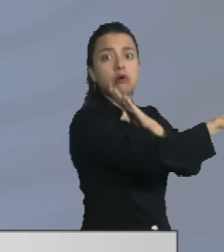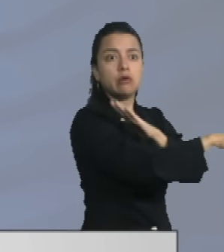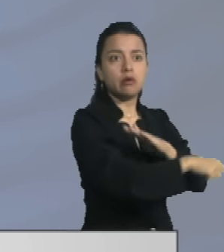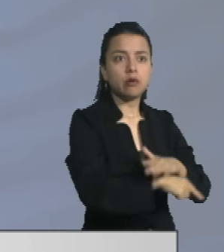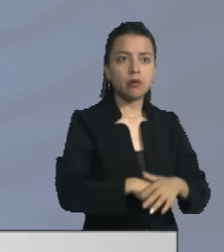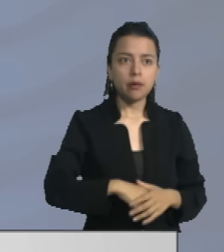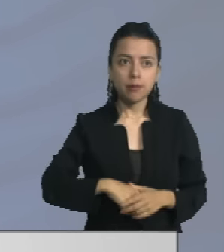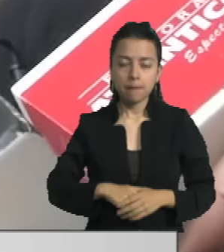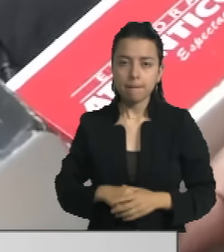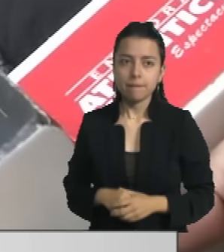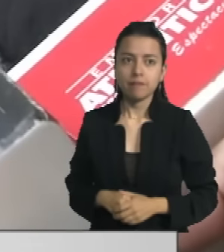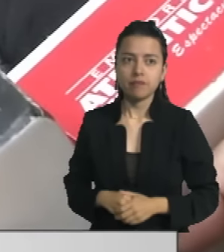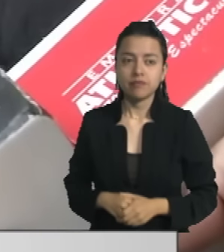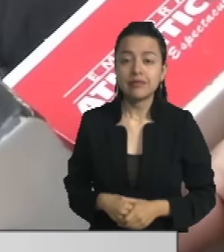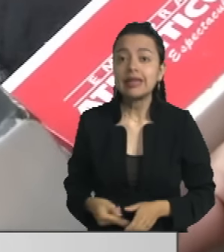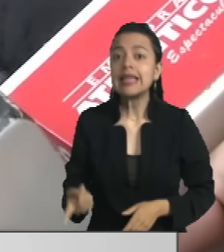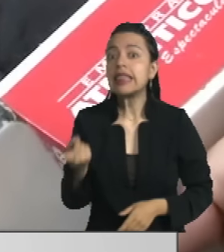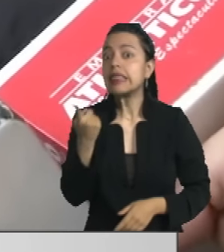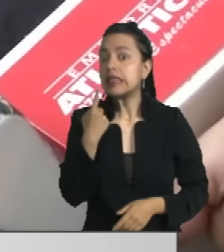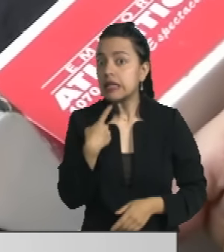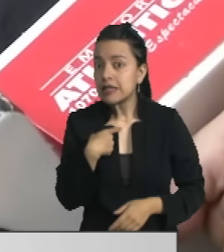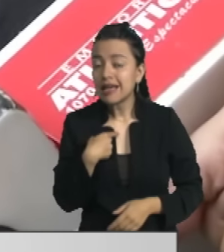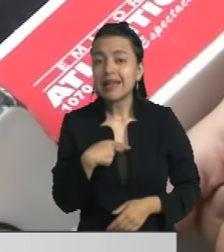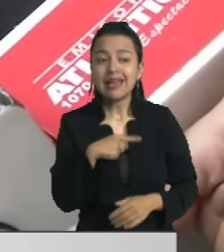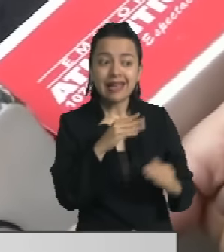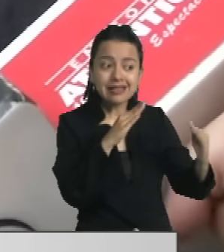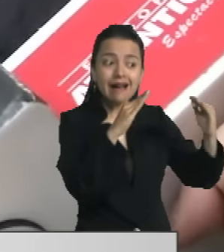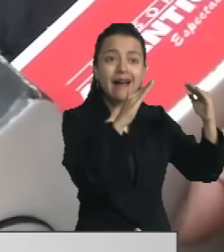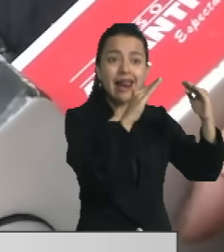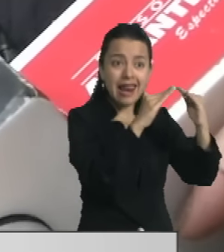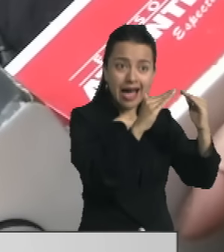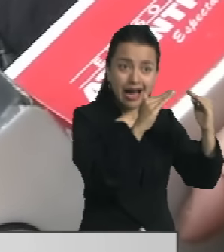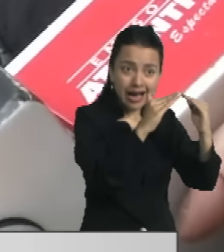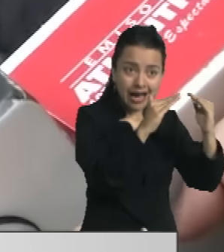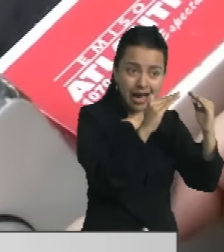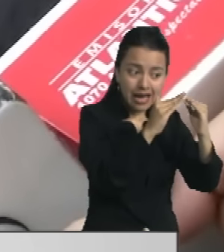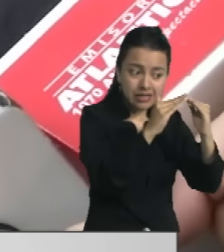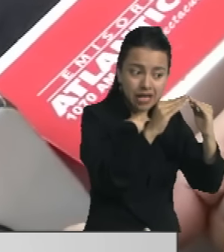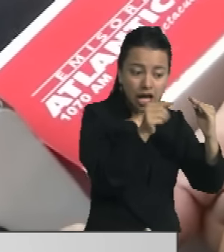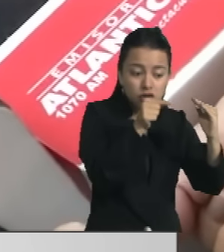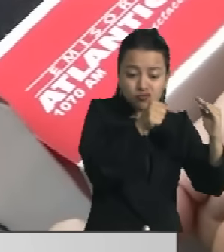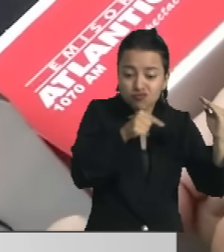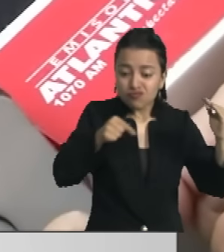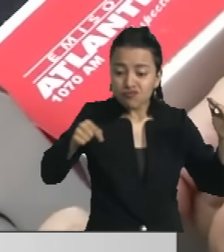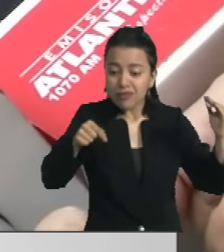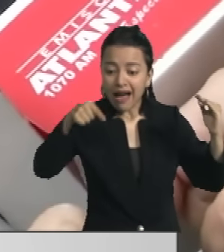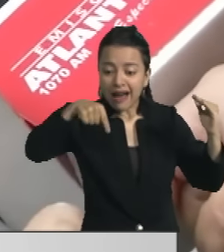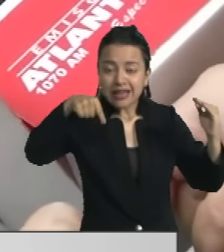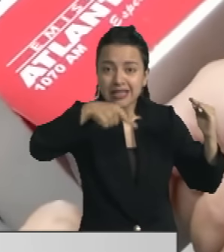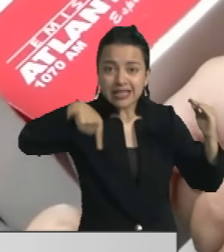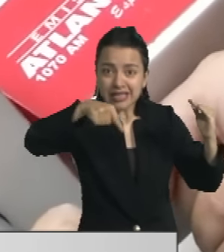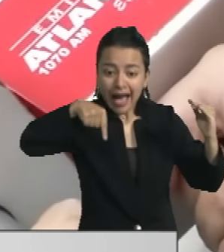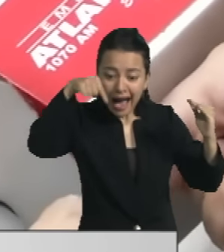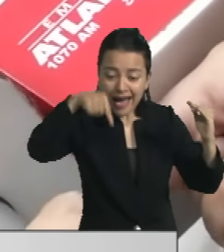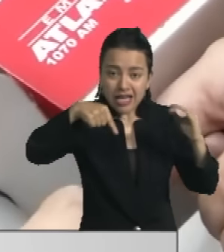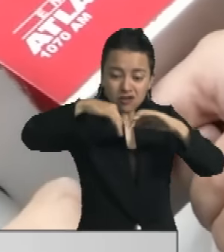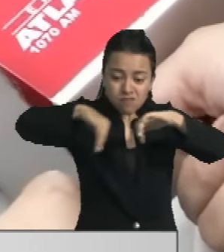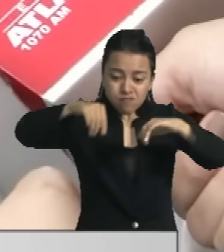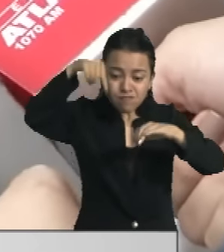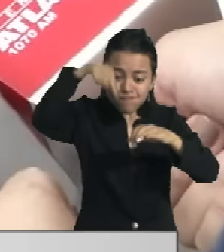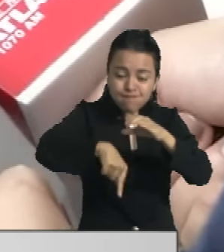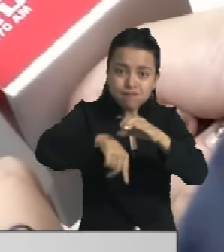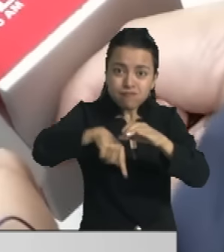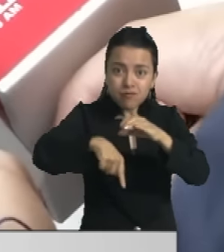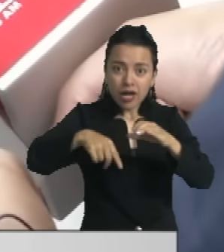dicen que él estaba ahí en la casa porque la casa de él queda así y el patio donde estaba mi hija queda Así que él